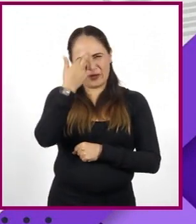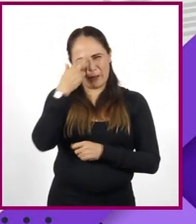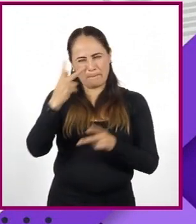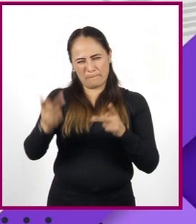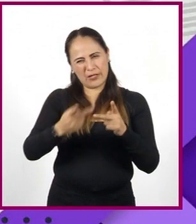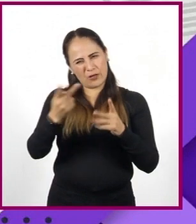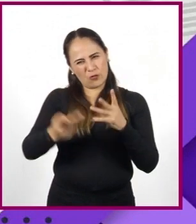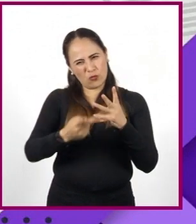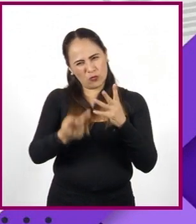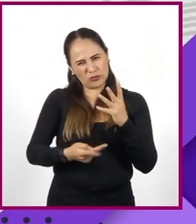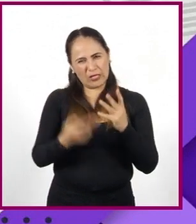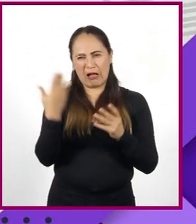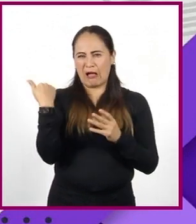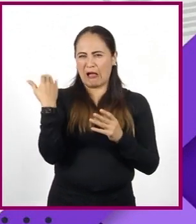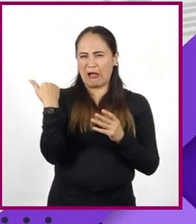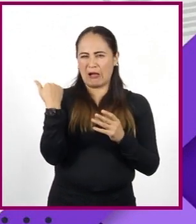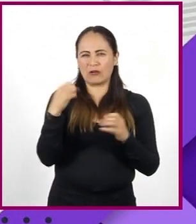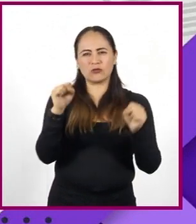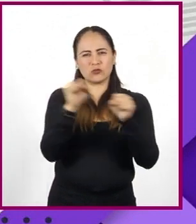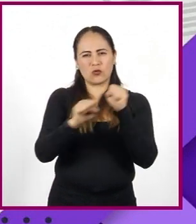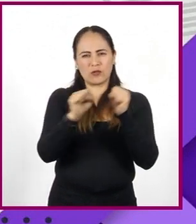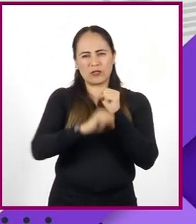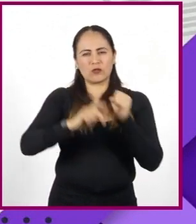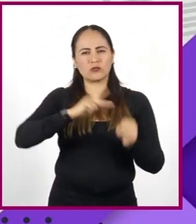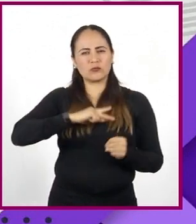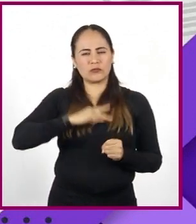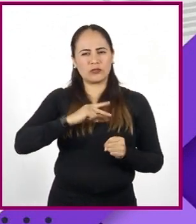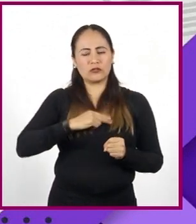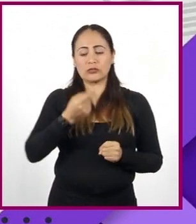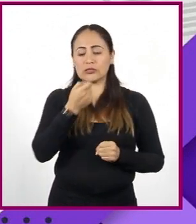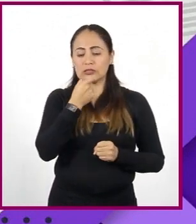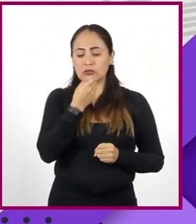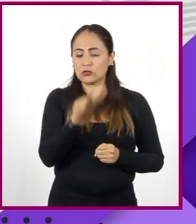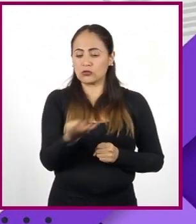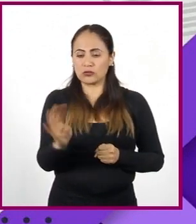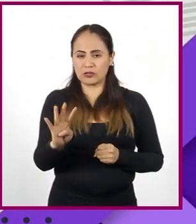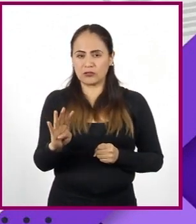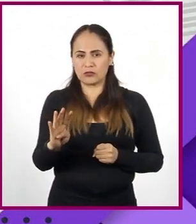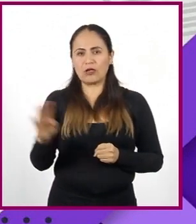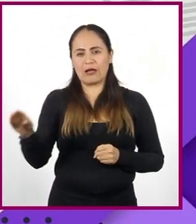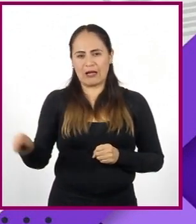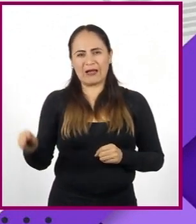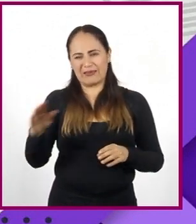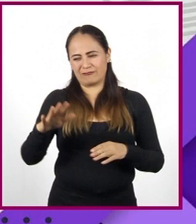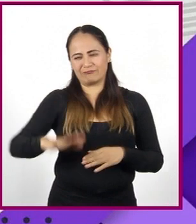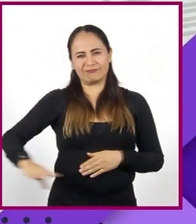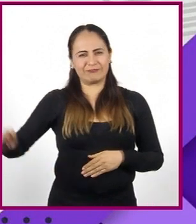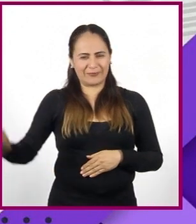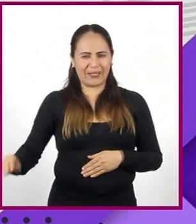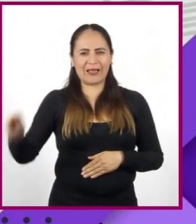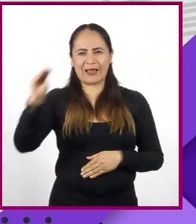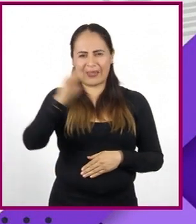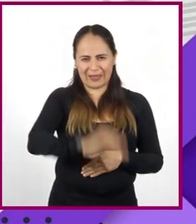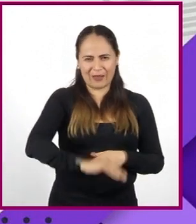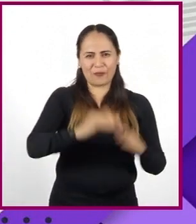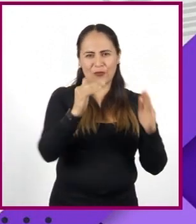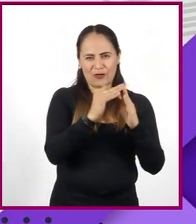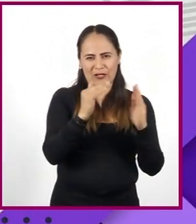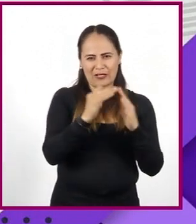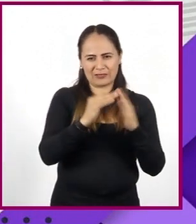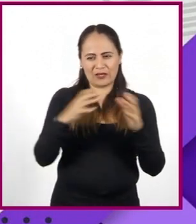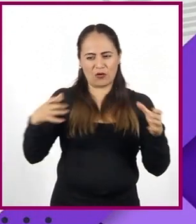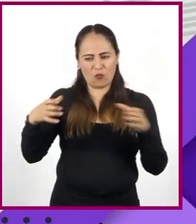ejemplo, hace poco mis sobrinos ayudaron a que un par de niños que recién se mudaron al vecindario y que provienen de otra